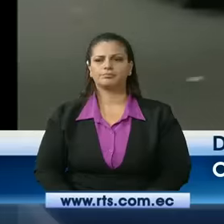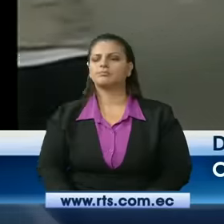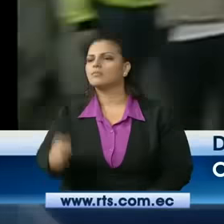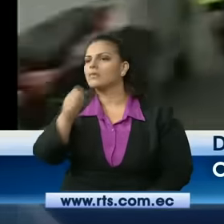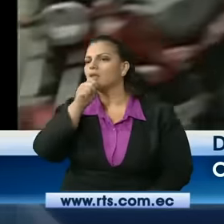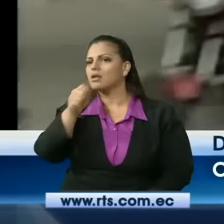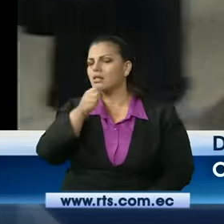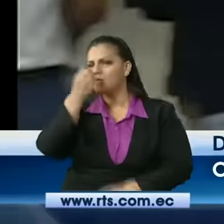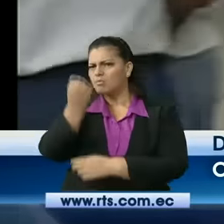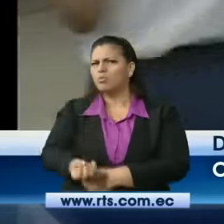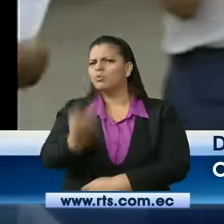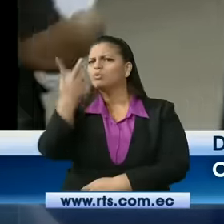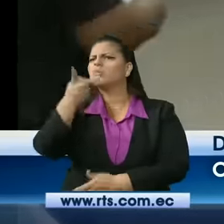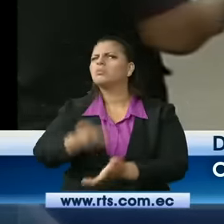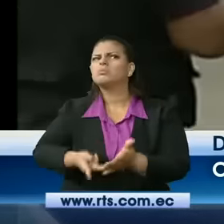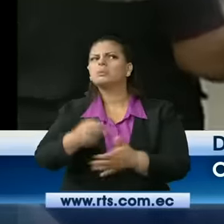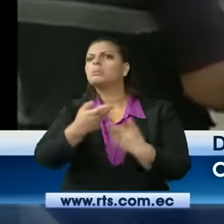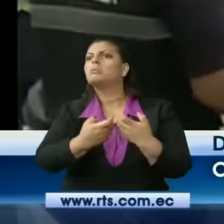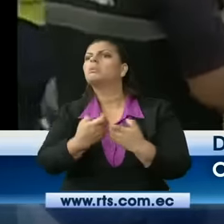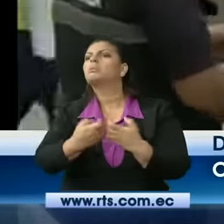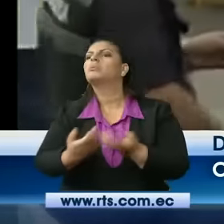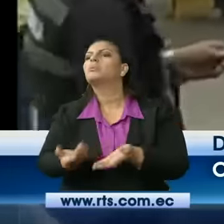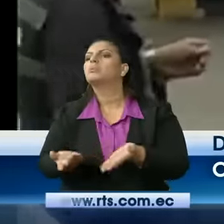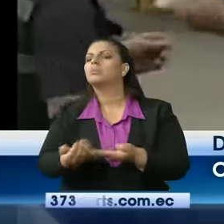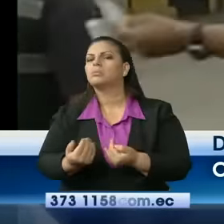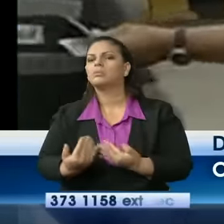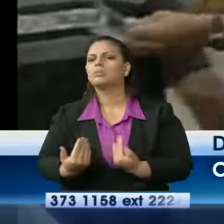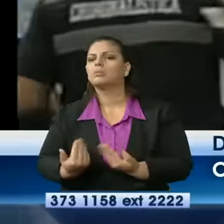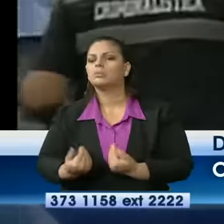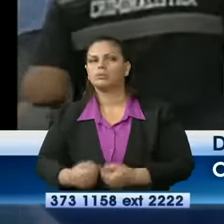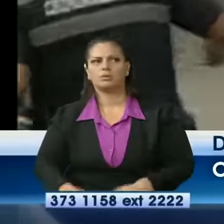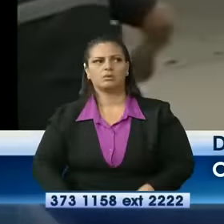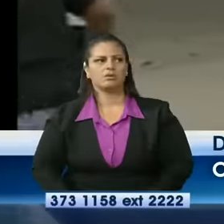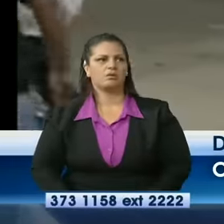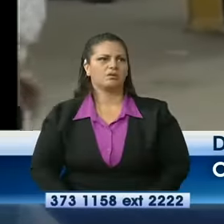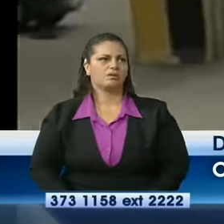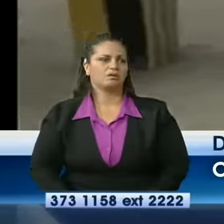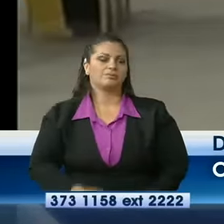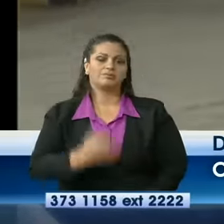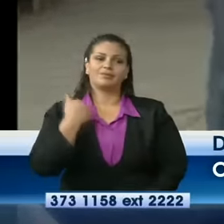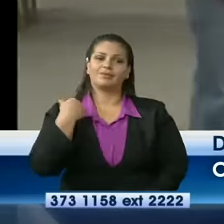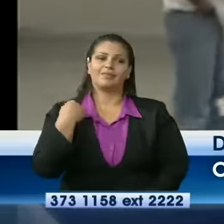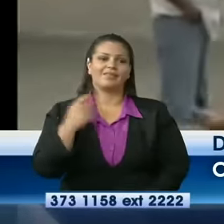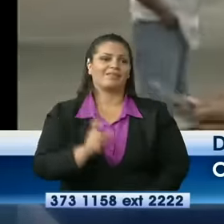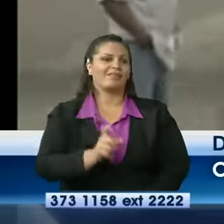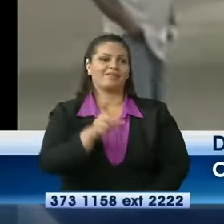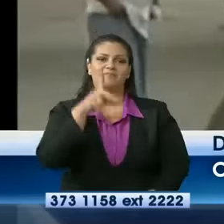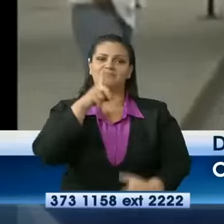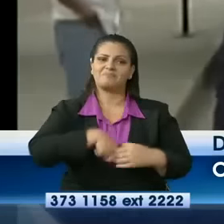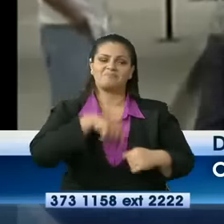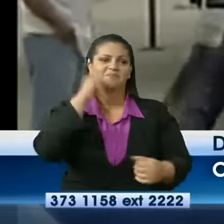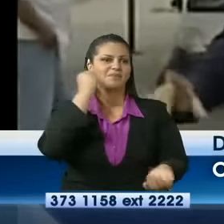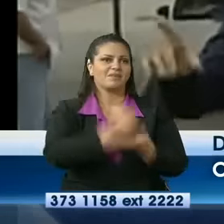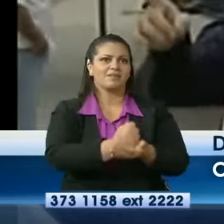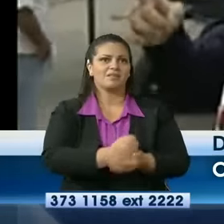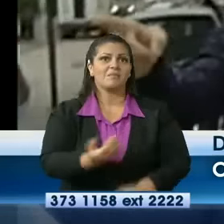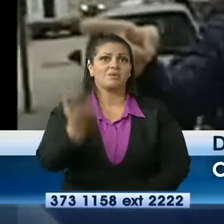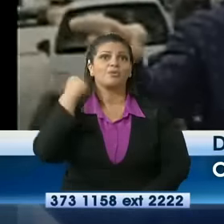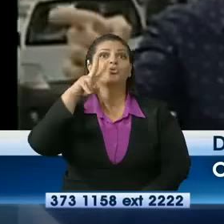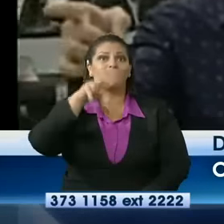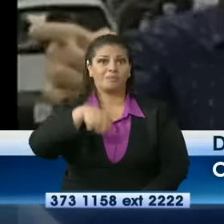¿Cuál es el inconveniente con la motocicleta? Este está sin matrícula, del 2010 no matriculado. ¿Y él es